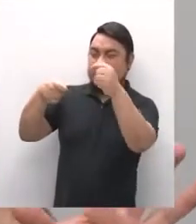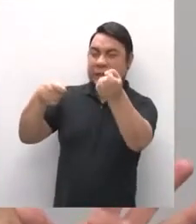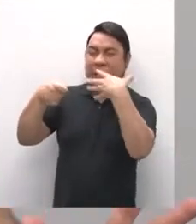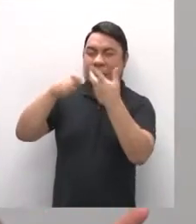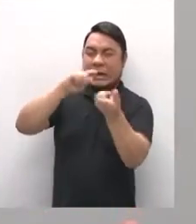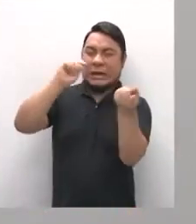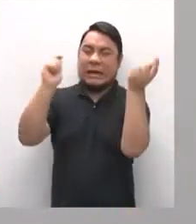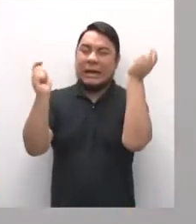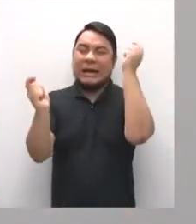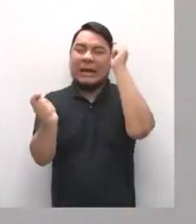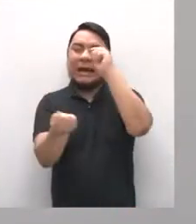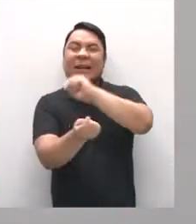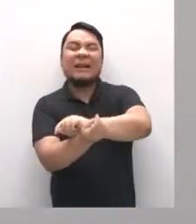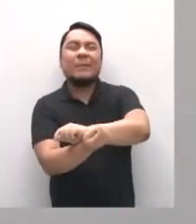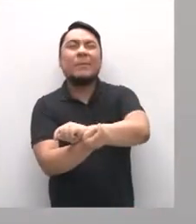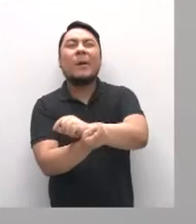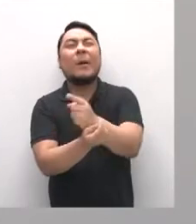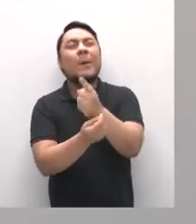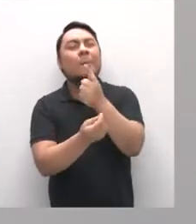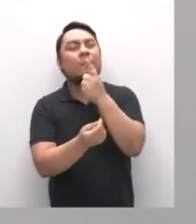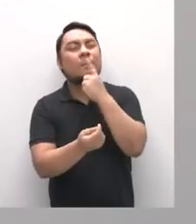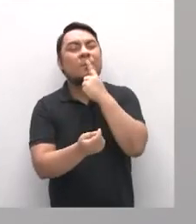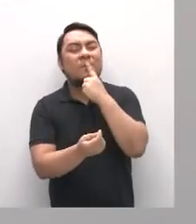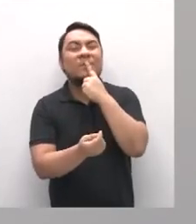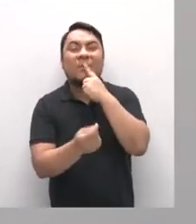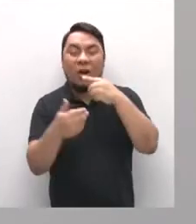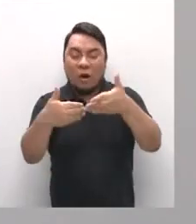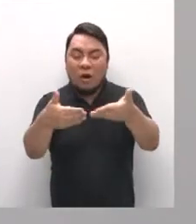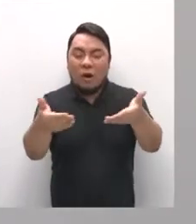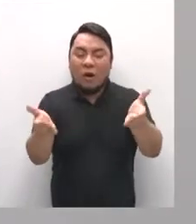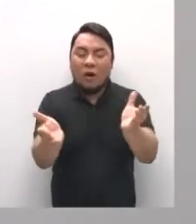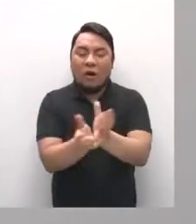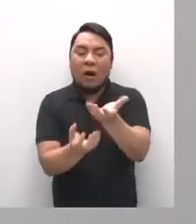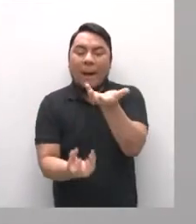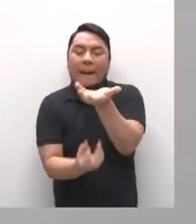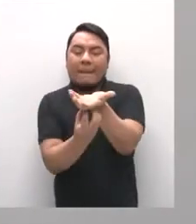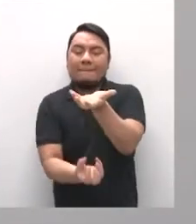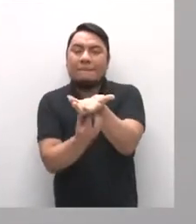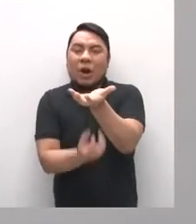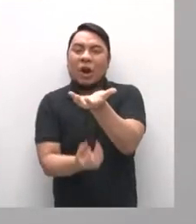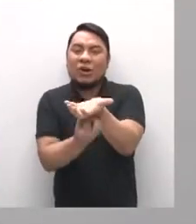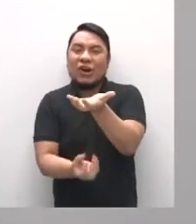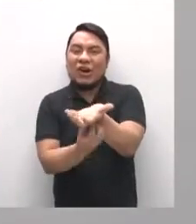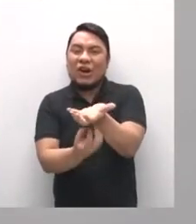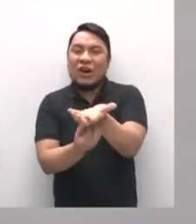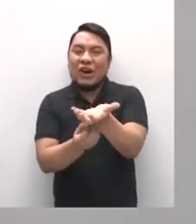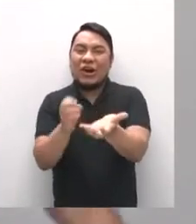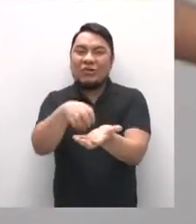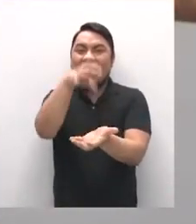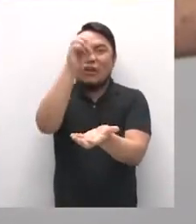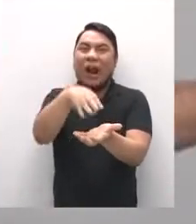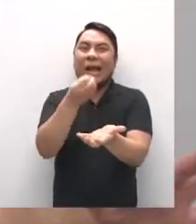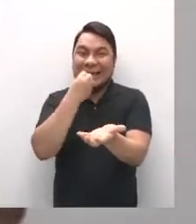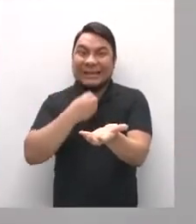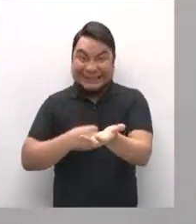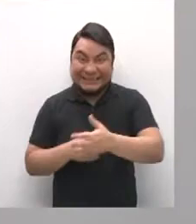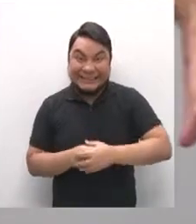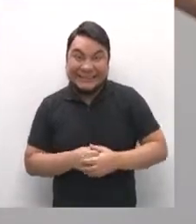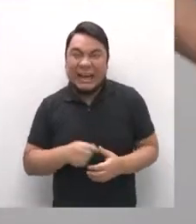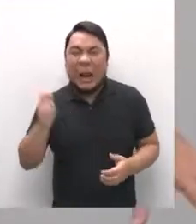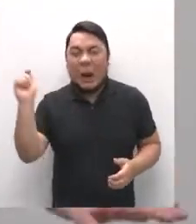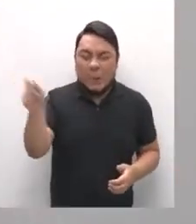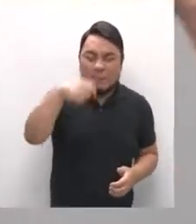transformemos en... una olla de canchita popcorn. A ver,